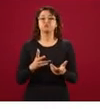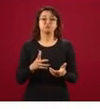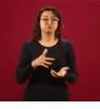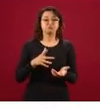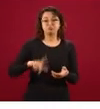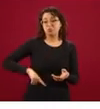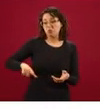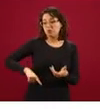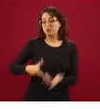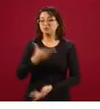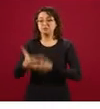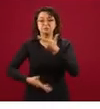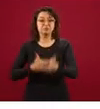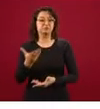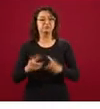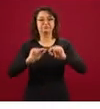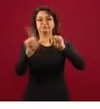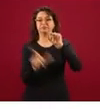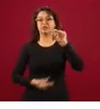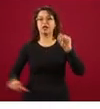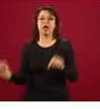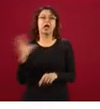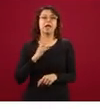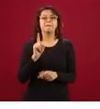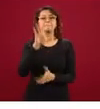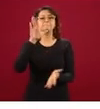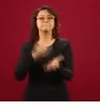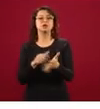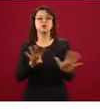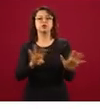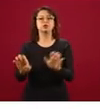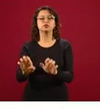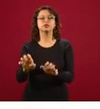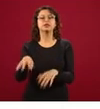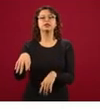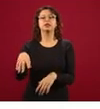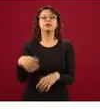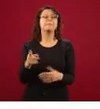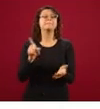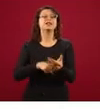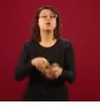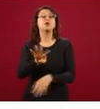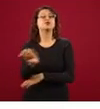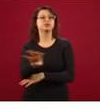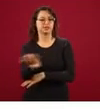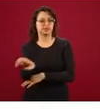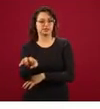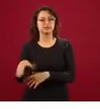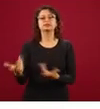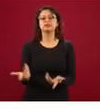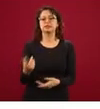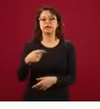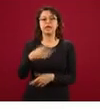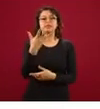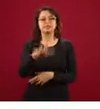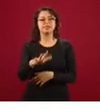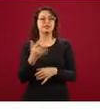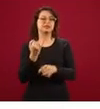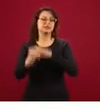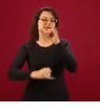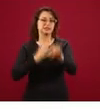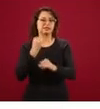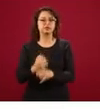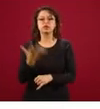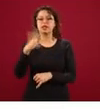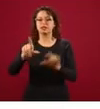de proveedores. En México, gruesamente, hay 1.400 compañías farmacéuticas, 10 grandes internacionales, 10